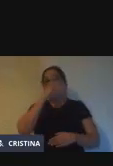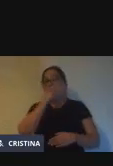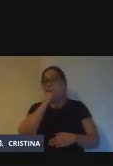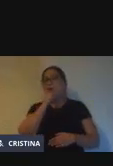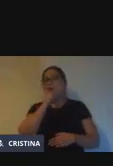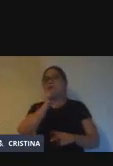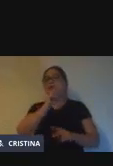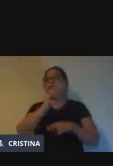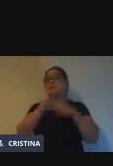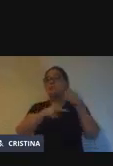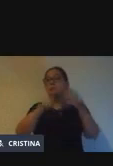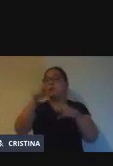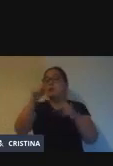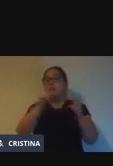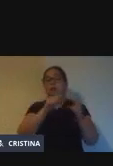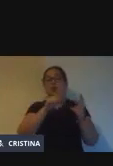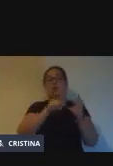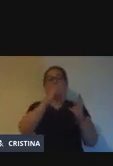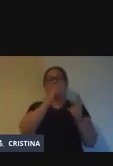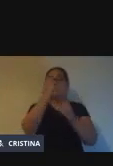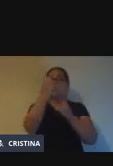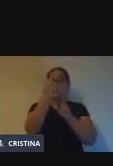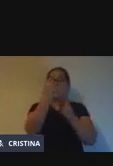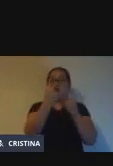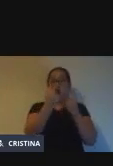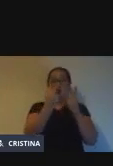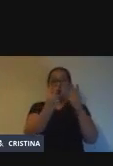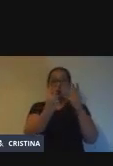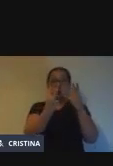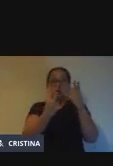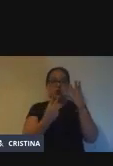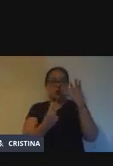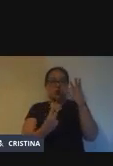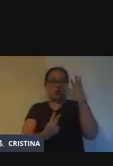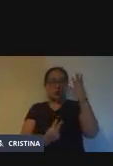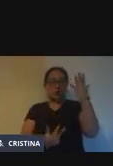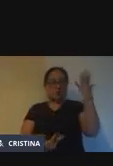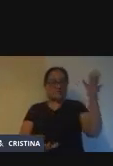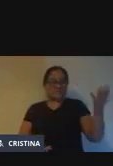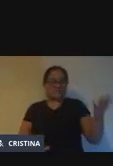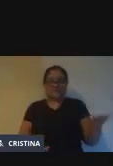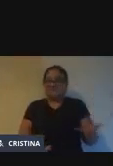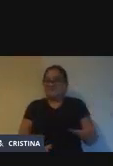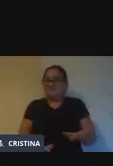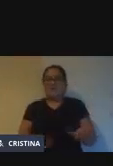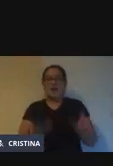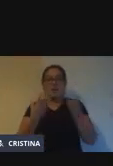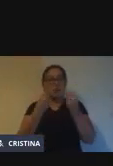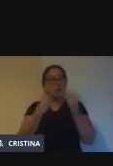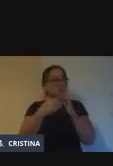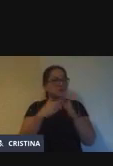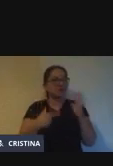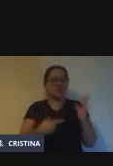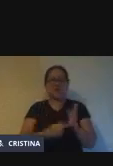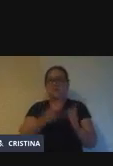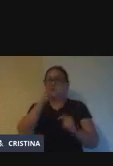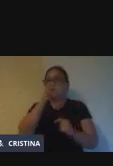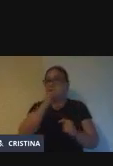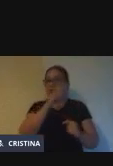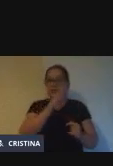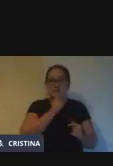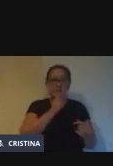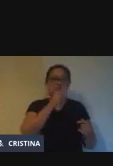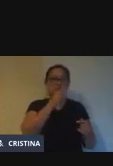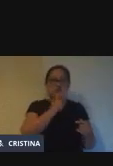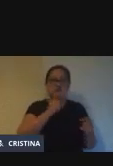ir, ¿no? Estos tantas limitaciones, digamos, a la libertad,